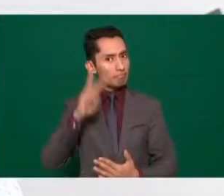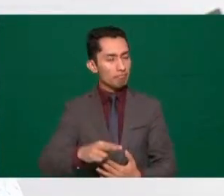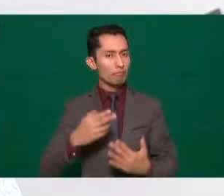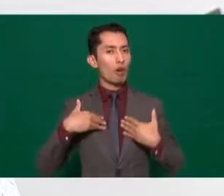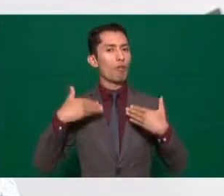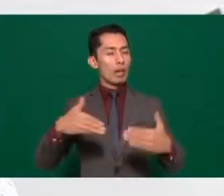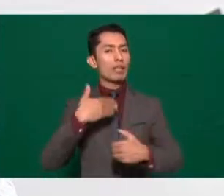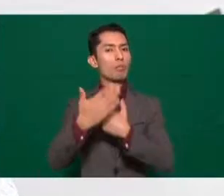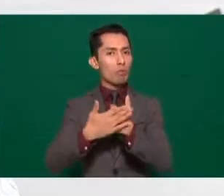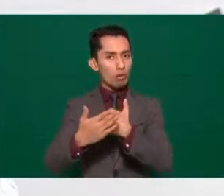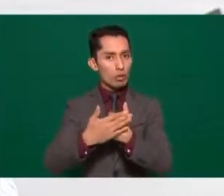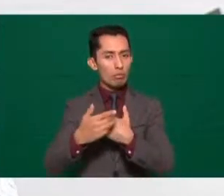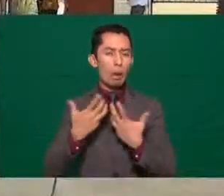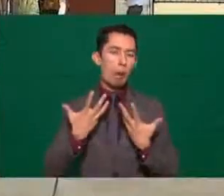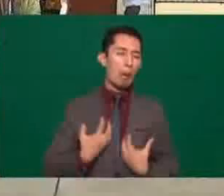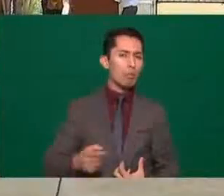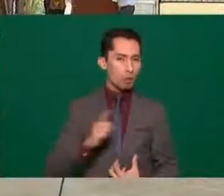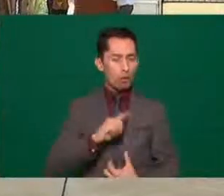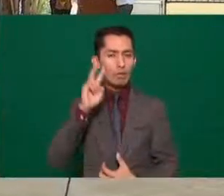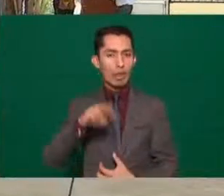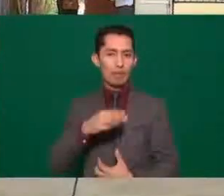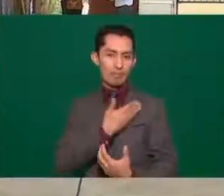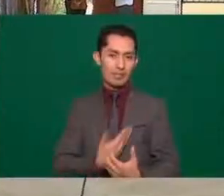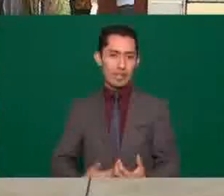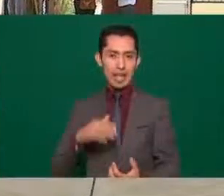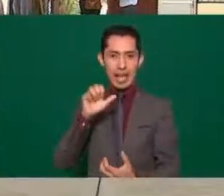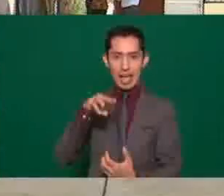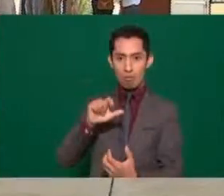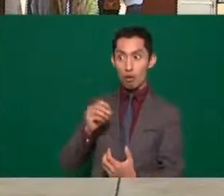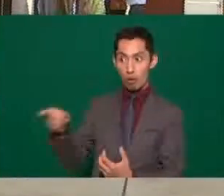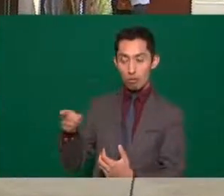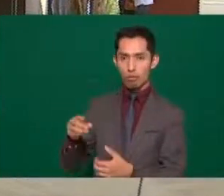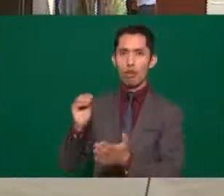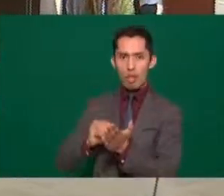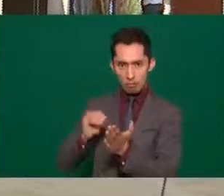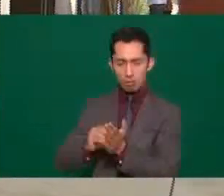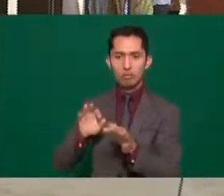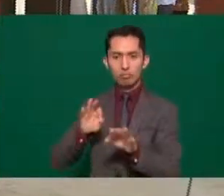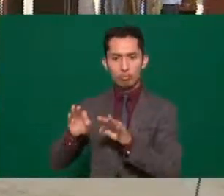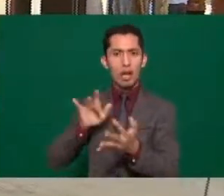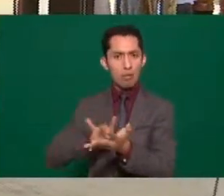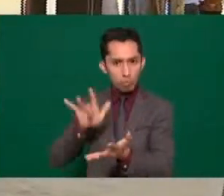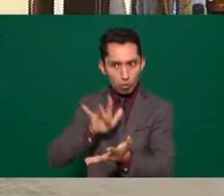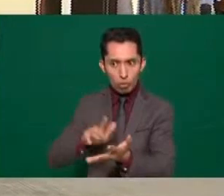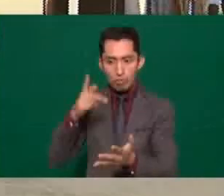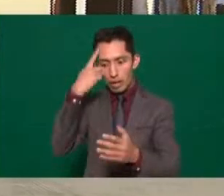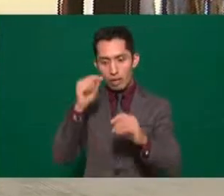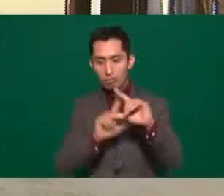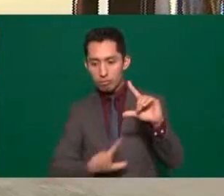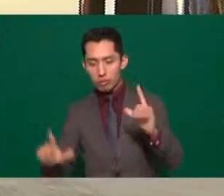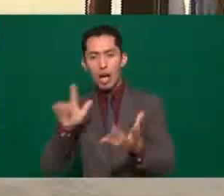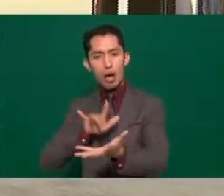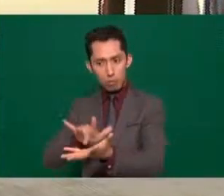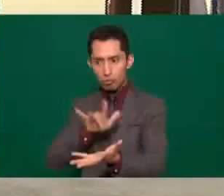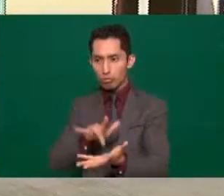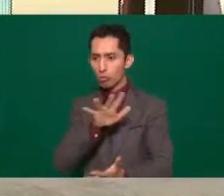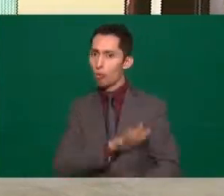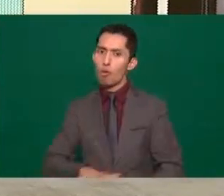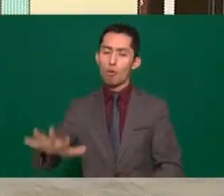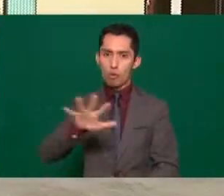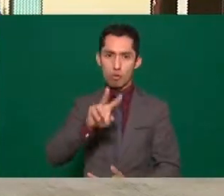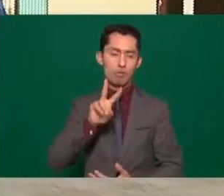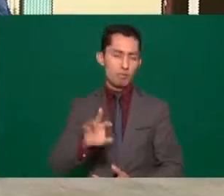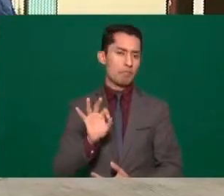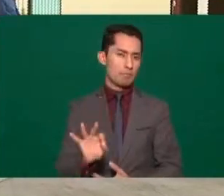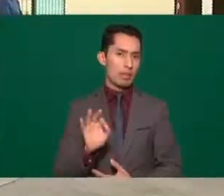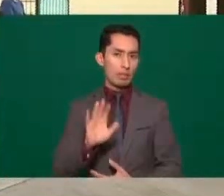he de reconocer, señor presidente, que el que usted continúe trabajando por la República, pero sobre todo que